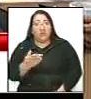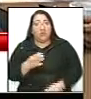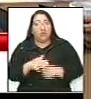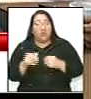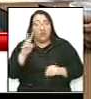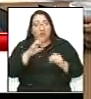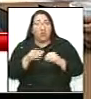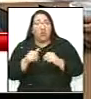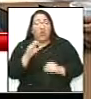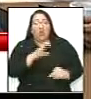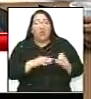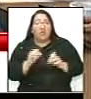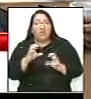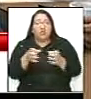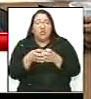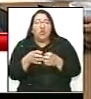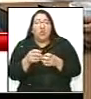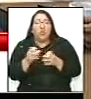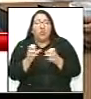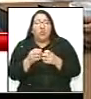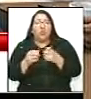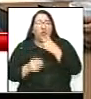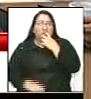por organización criminal.